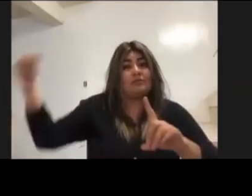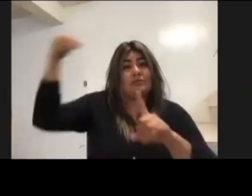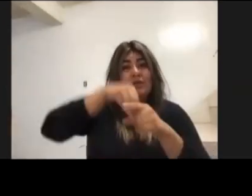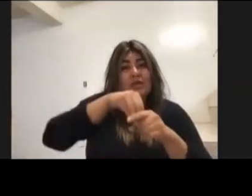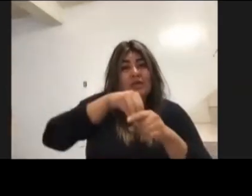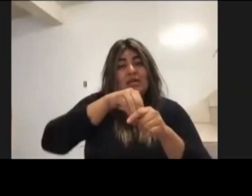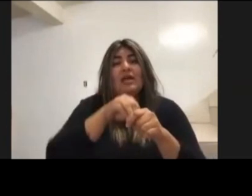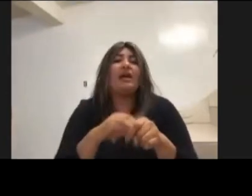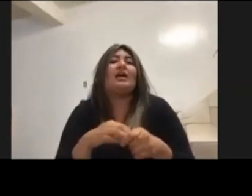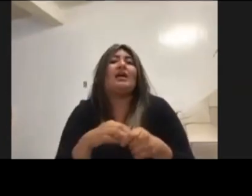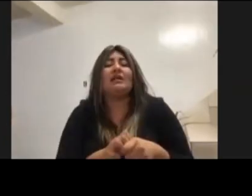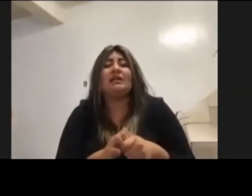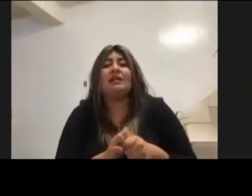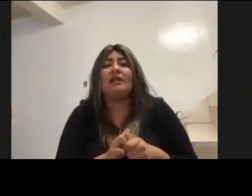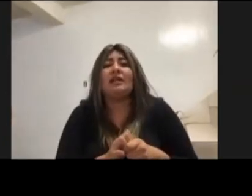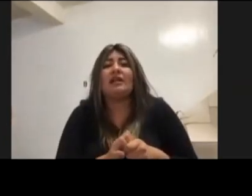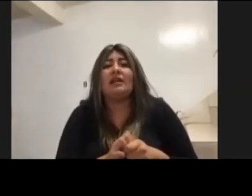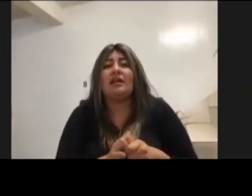La siguiente.